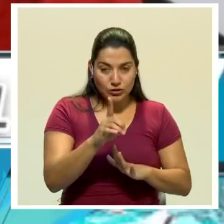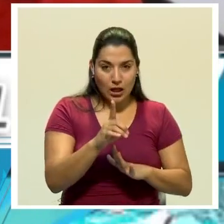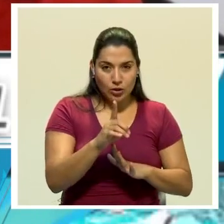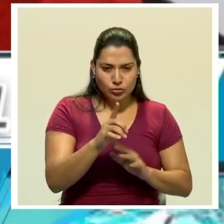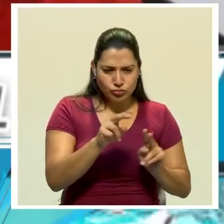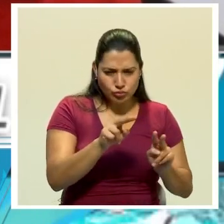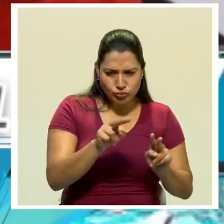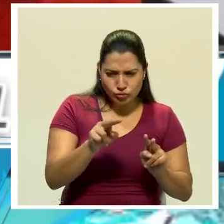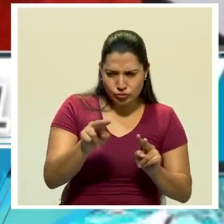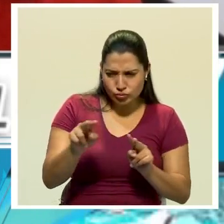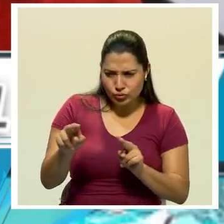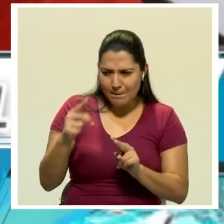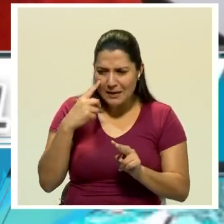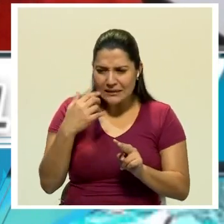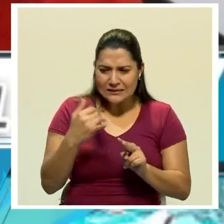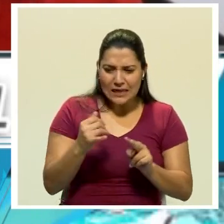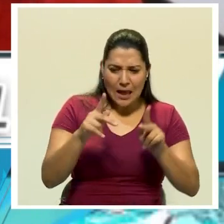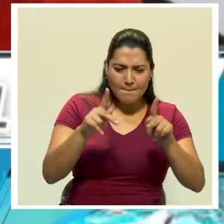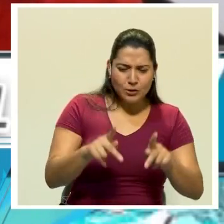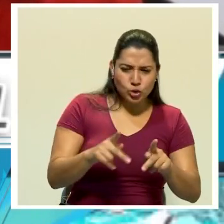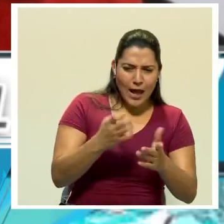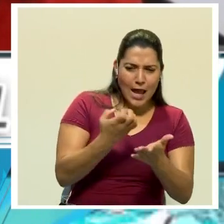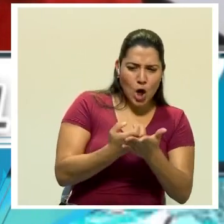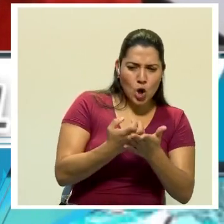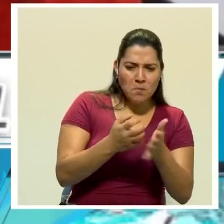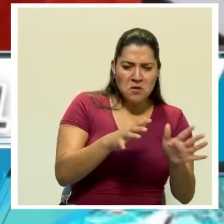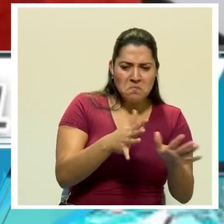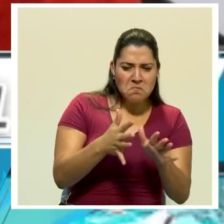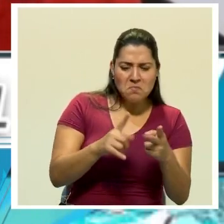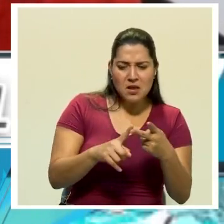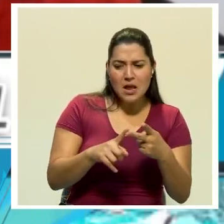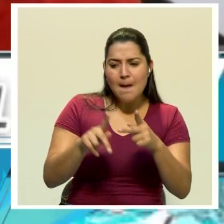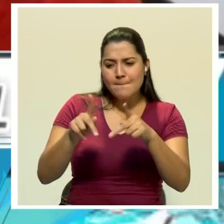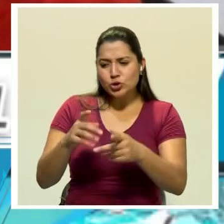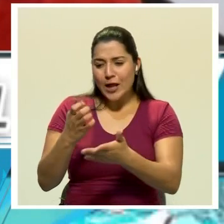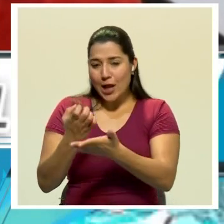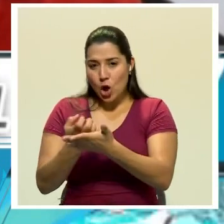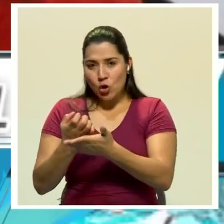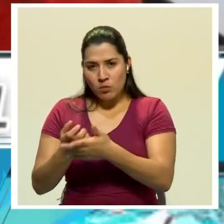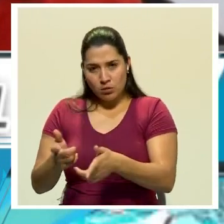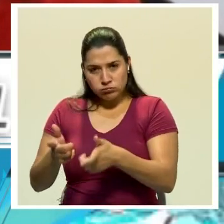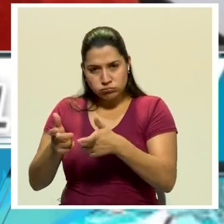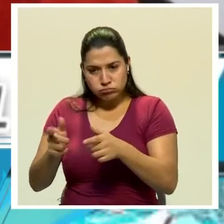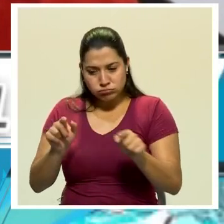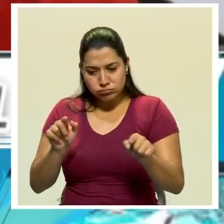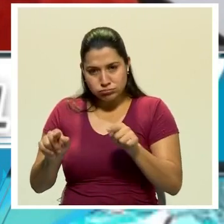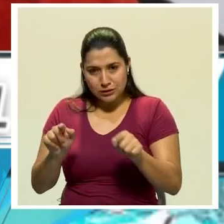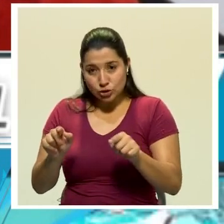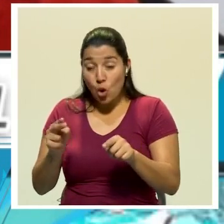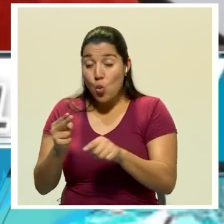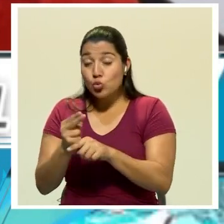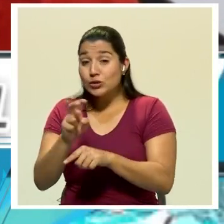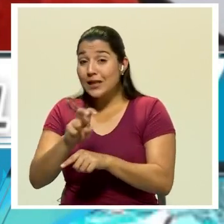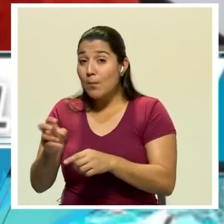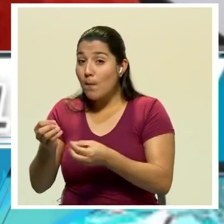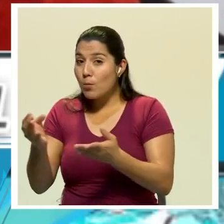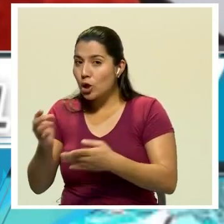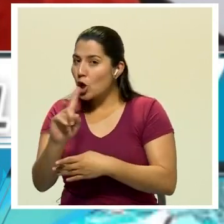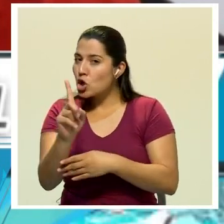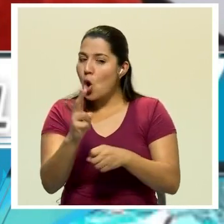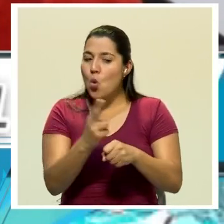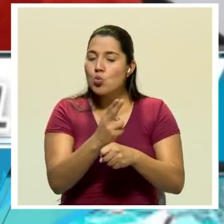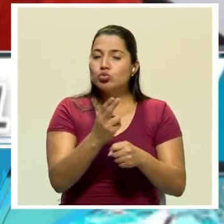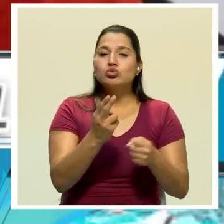a su clase media y a su clase media alta en los sistemas de transporte público, no utilizando vehículo